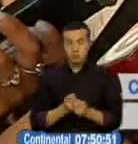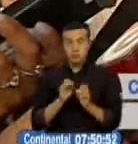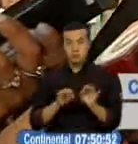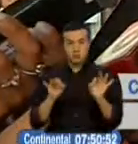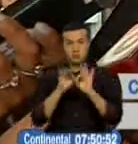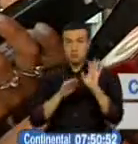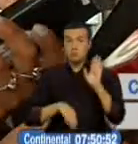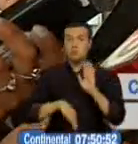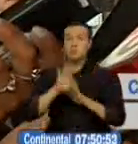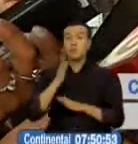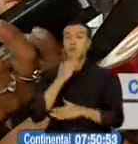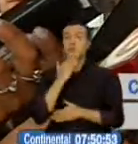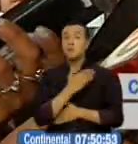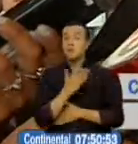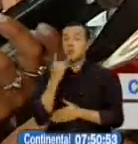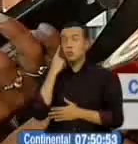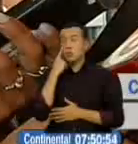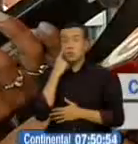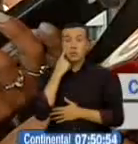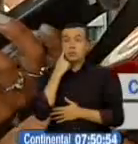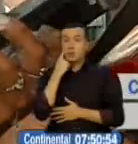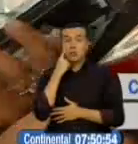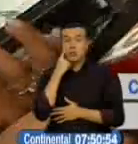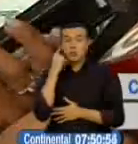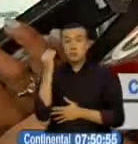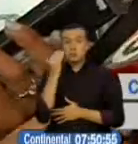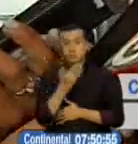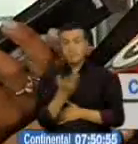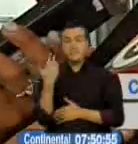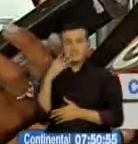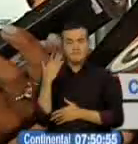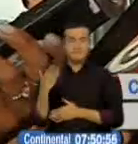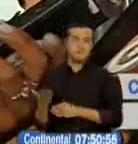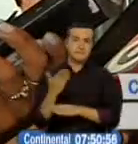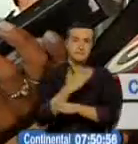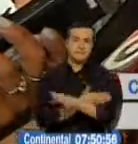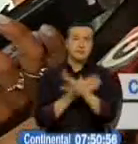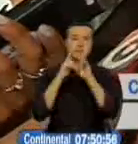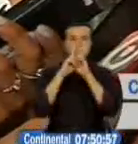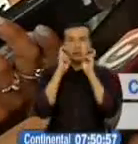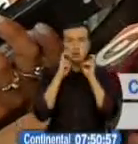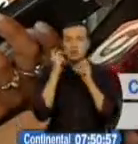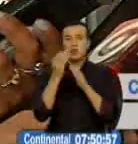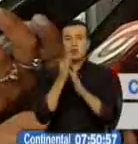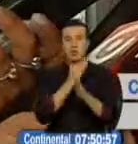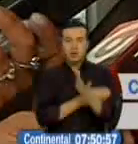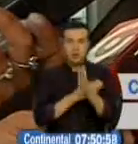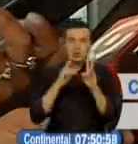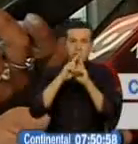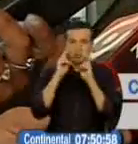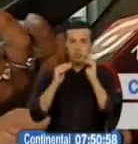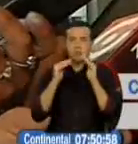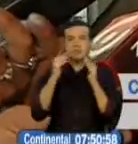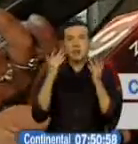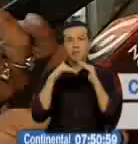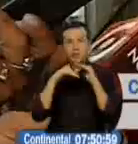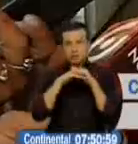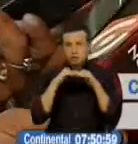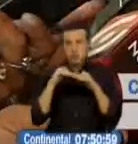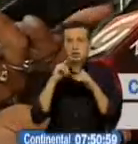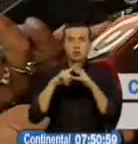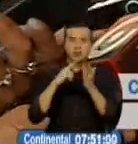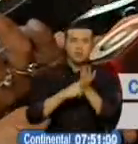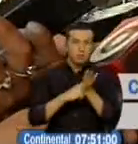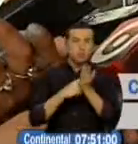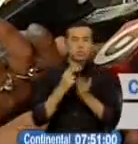fundamentalmente ampliar las opciones para los chicos. Varios mecanismos, digamos, en relación a PROPEDE. propedéutico a nivelación postbachillerato, a discutir